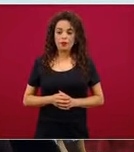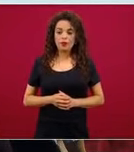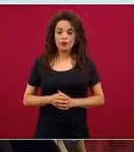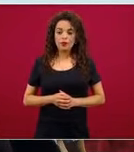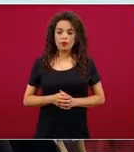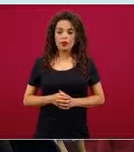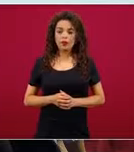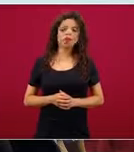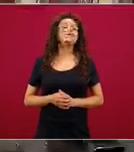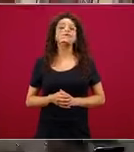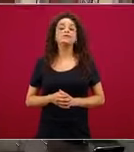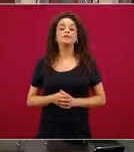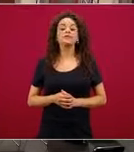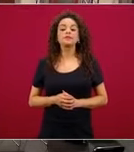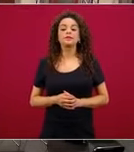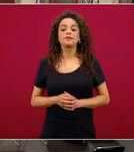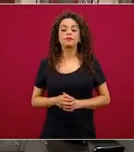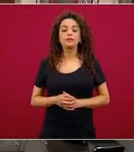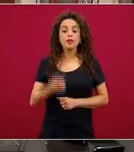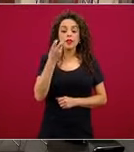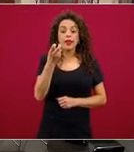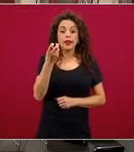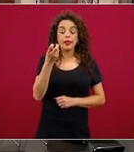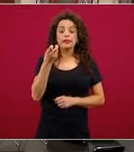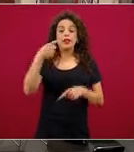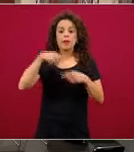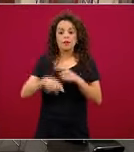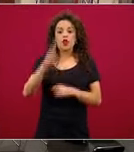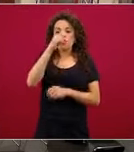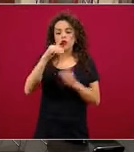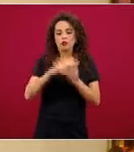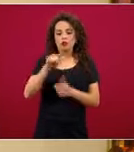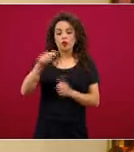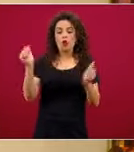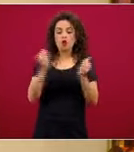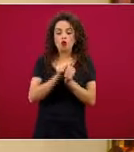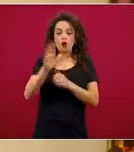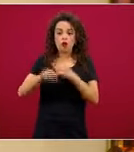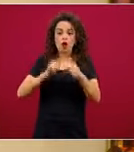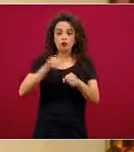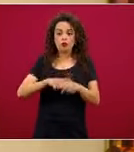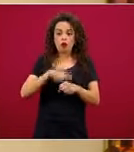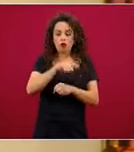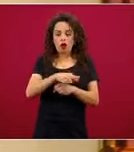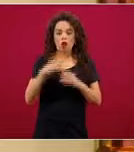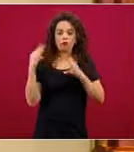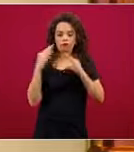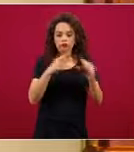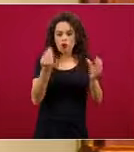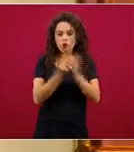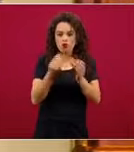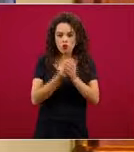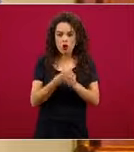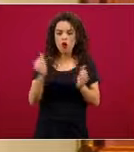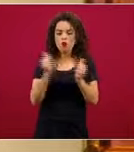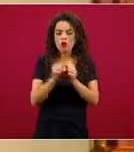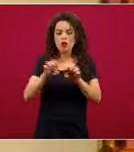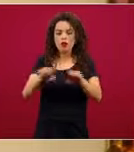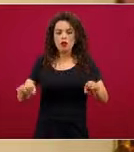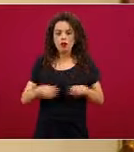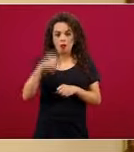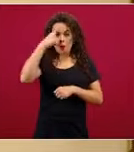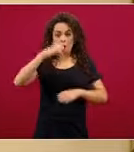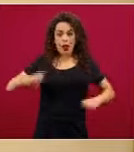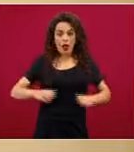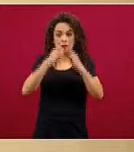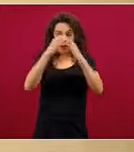Entonces esta consolidación se dio a través del 2017 con talleres nacionales, el diagnóstico nacional de los equipos médicos de emergencia, porque esta